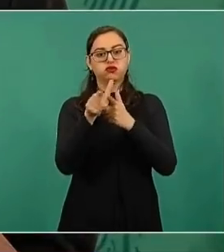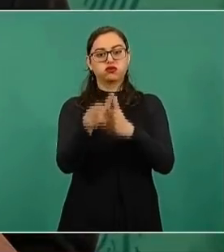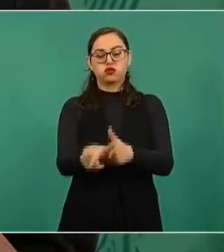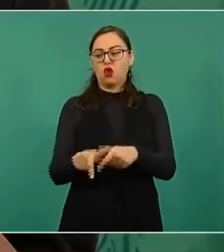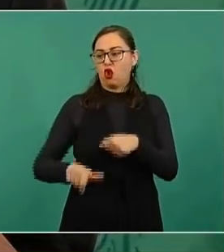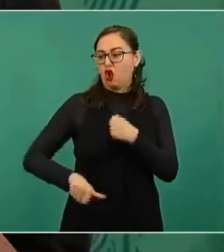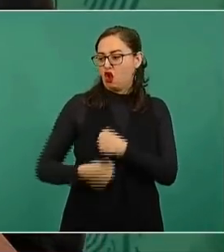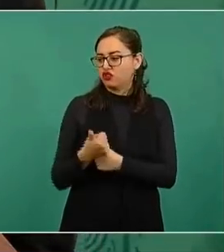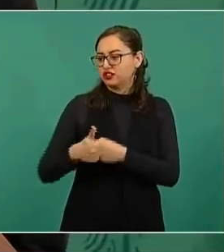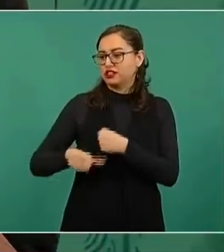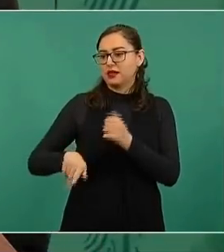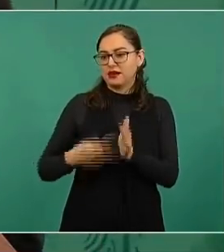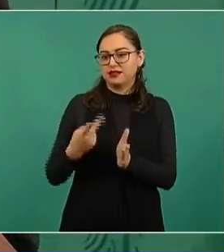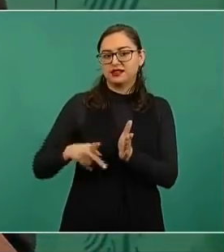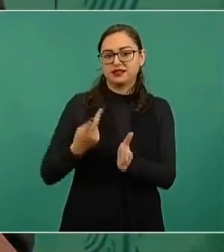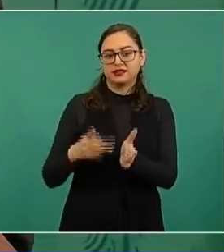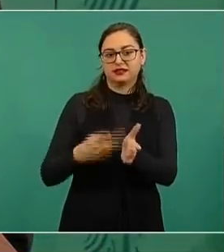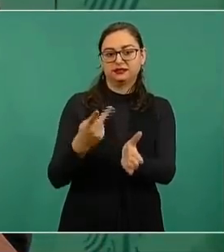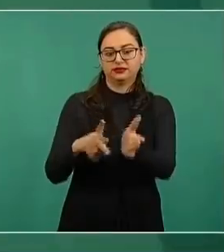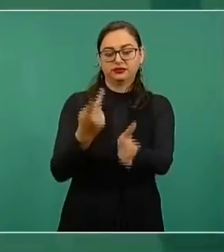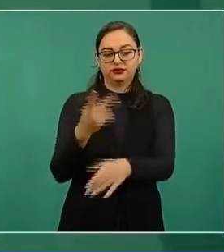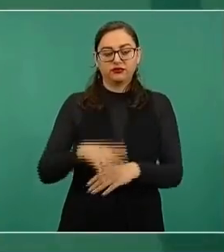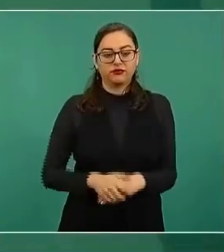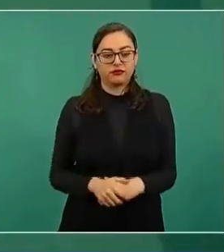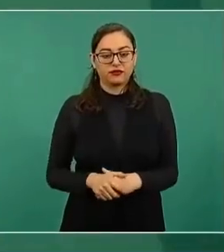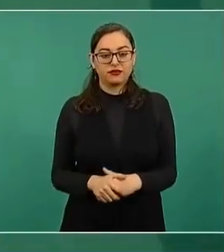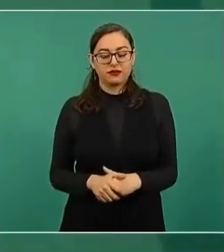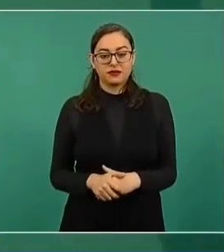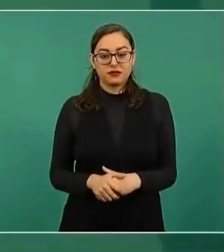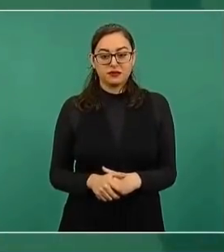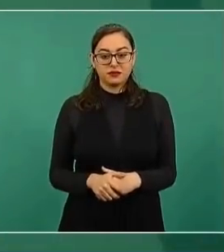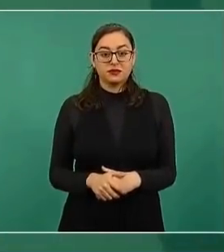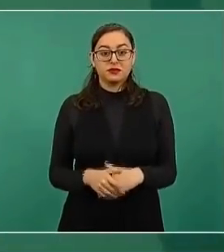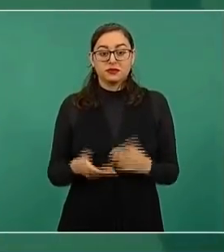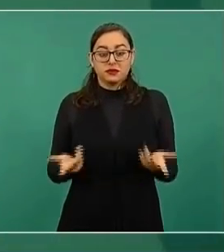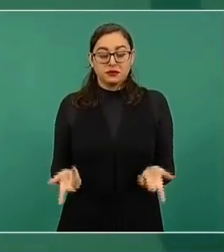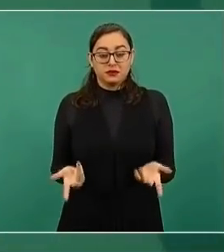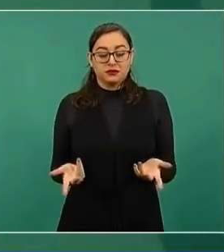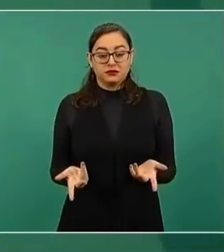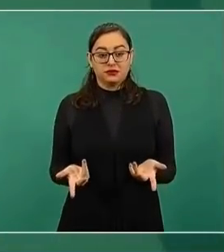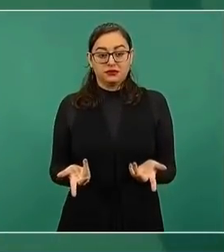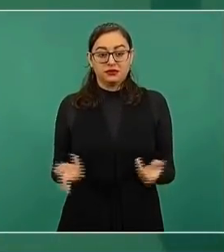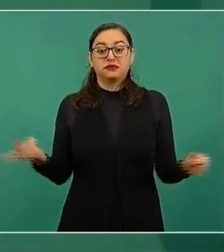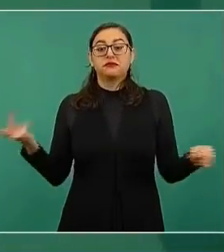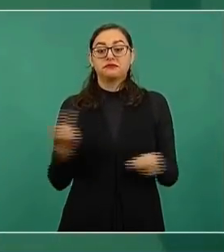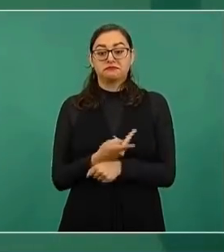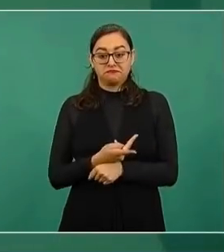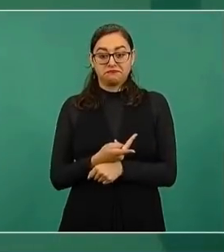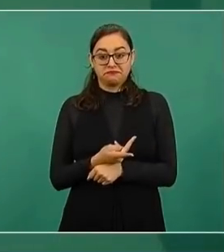la última vez vendió la Mesilla, otro